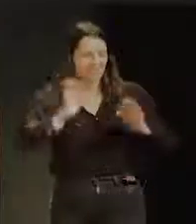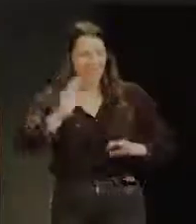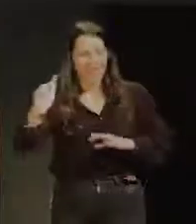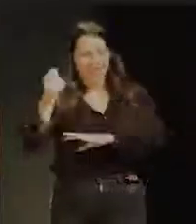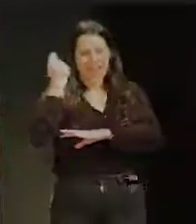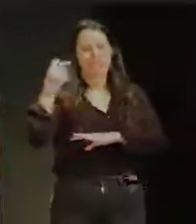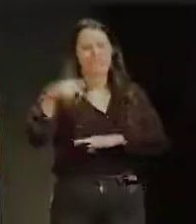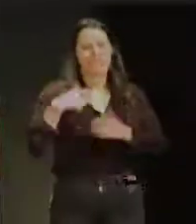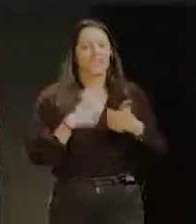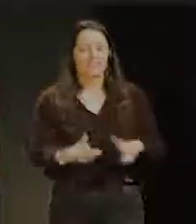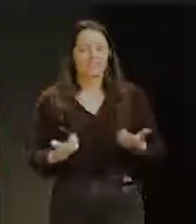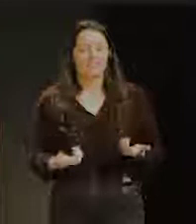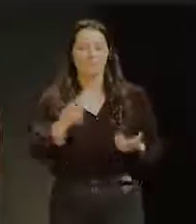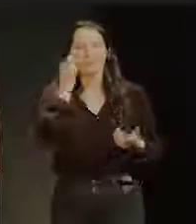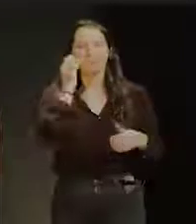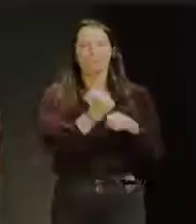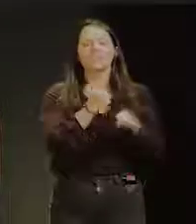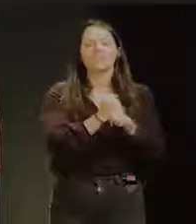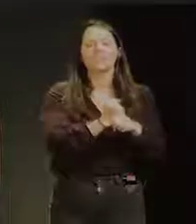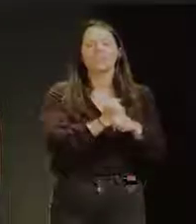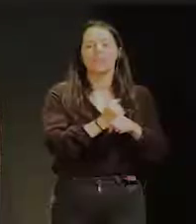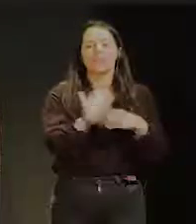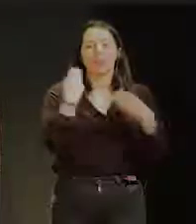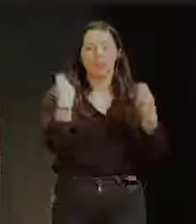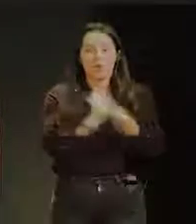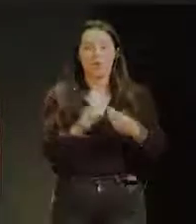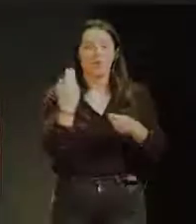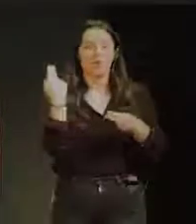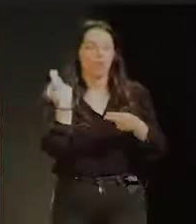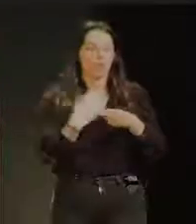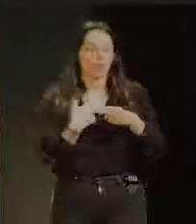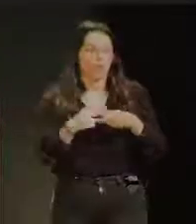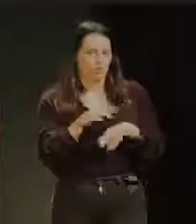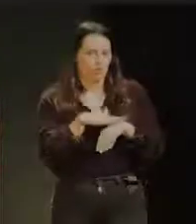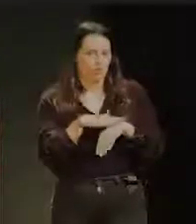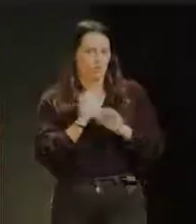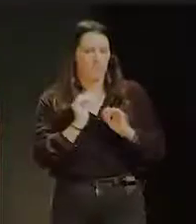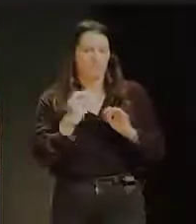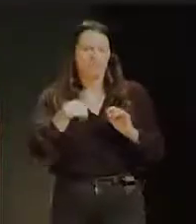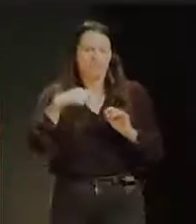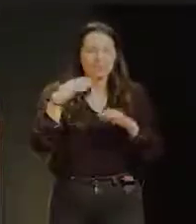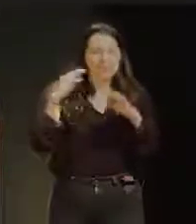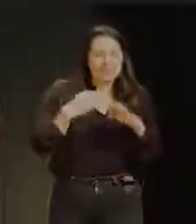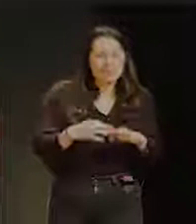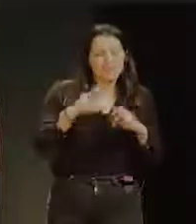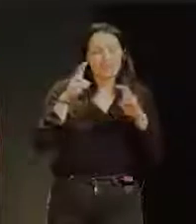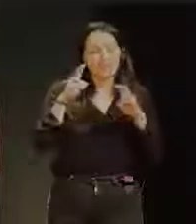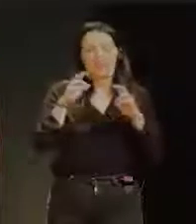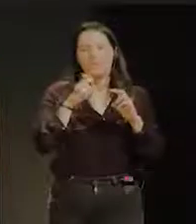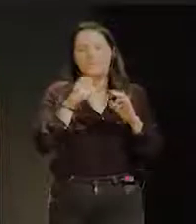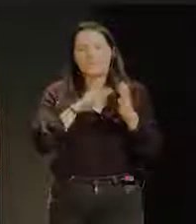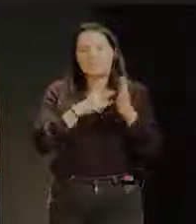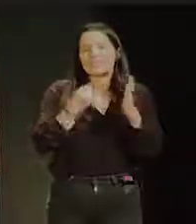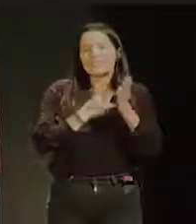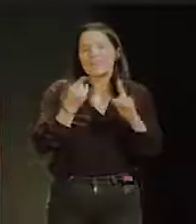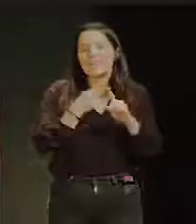ámbito. Ella trabaja con el gobierno. No estoy muy segura de qué tipo de sistemas está